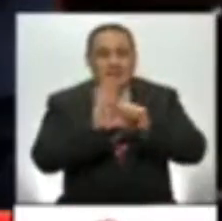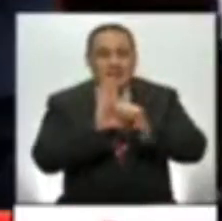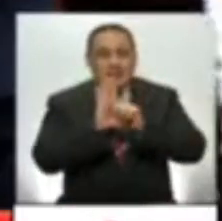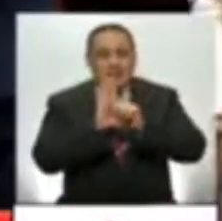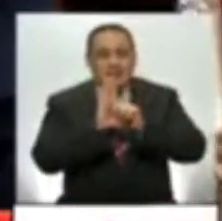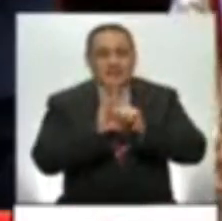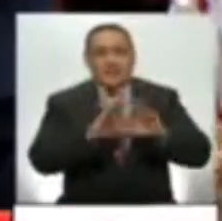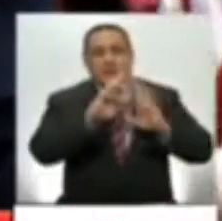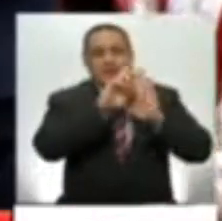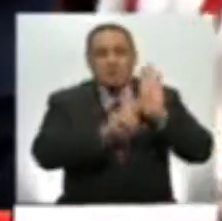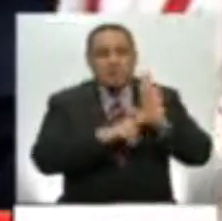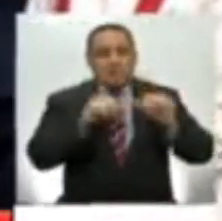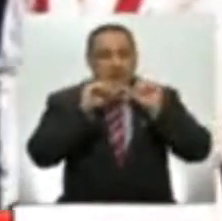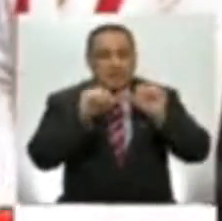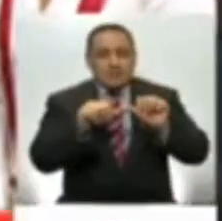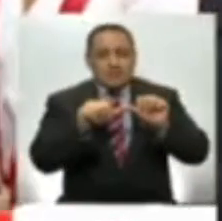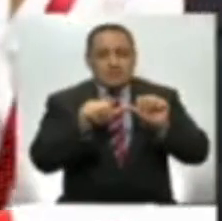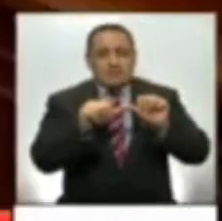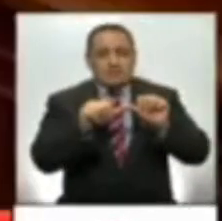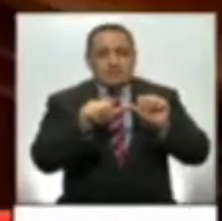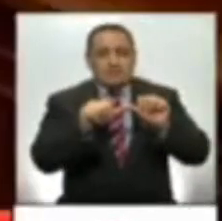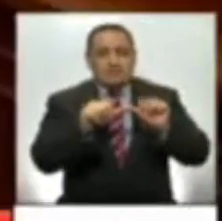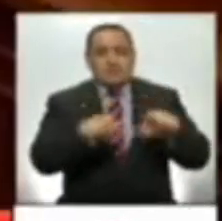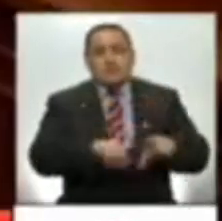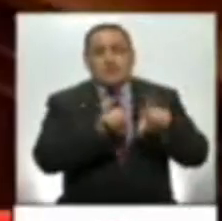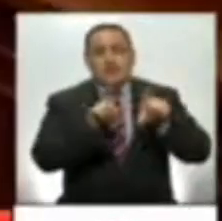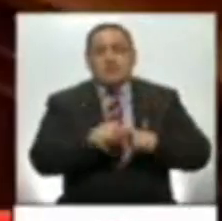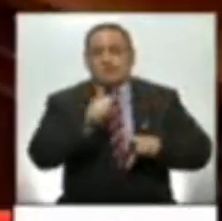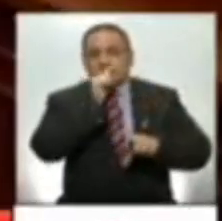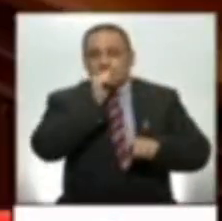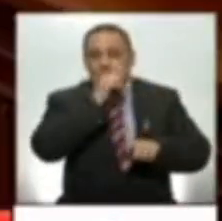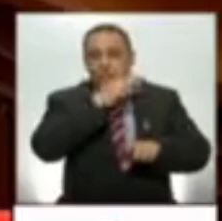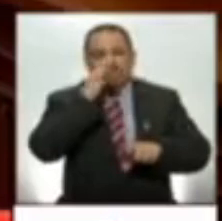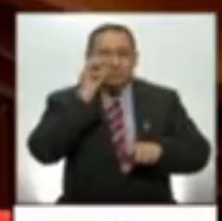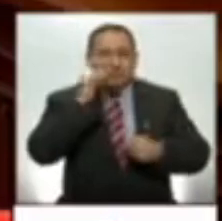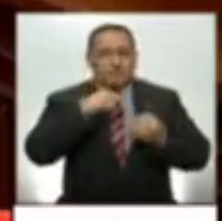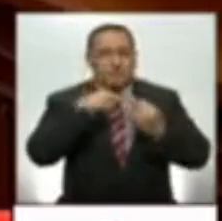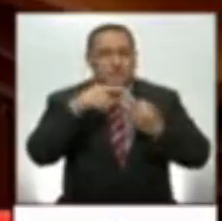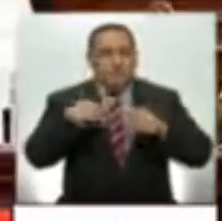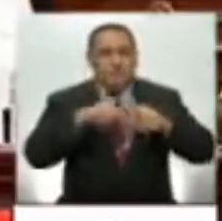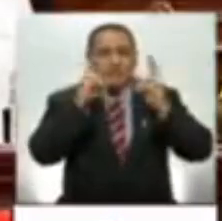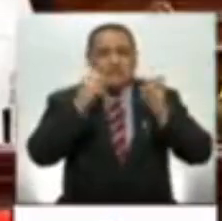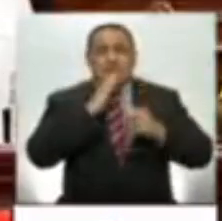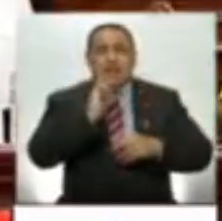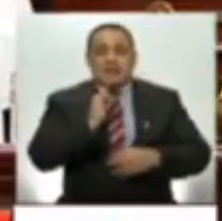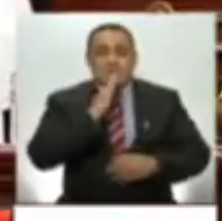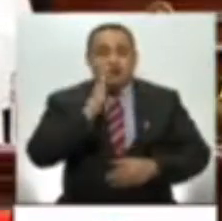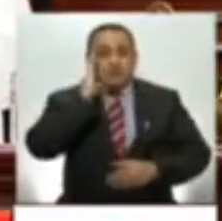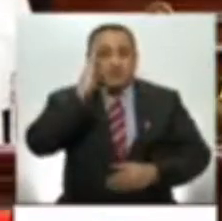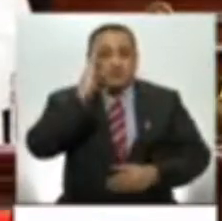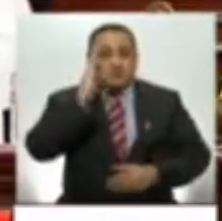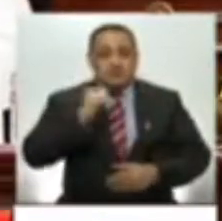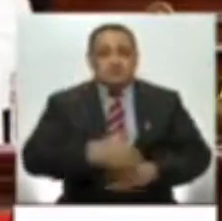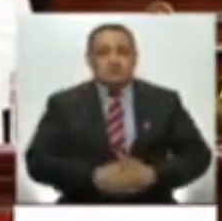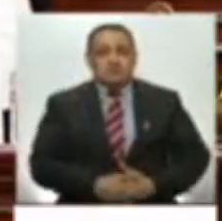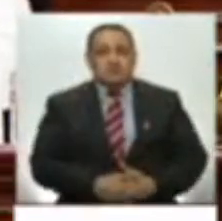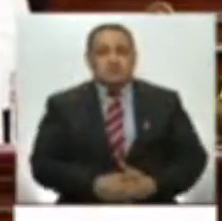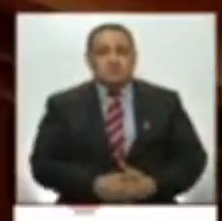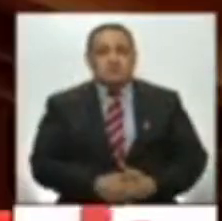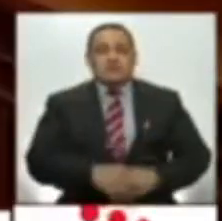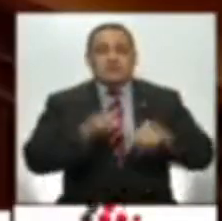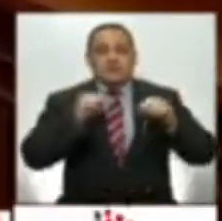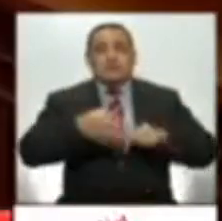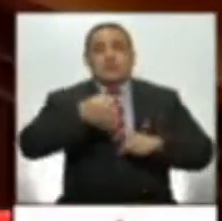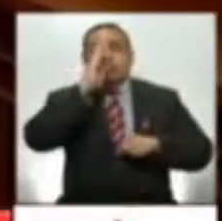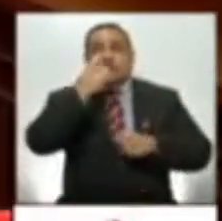legales y reglamentarias vigentes y guardar secreto en los asuntos así calificados? Por